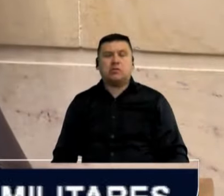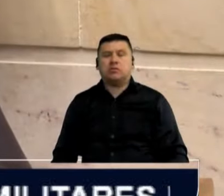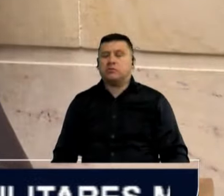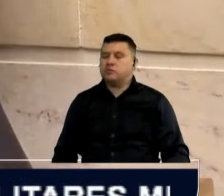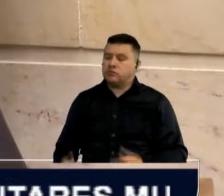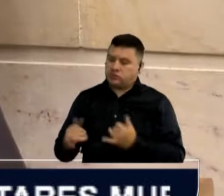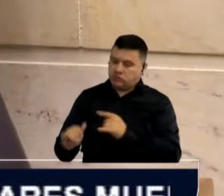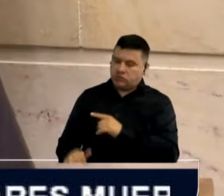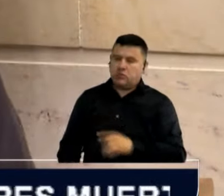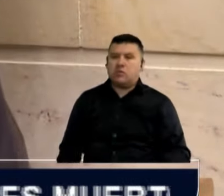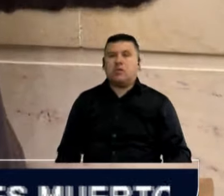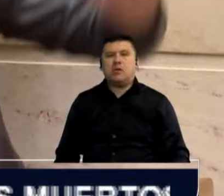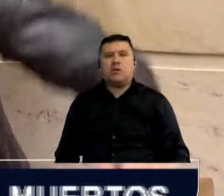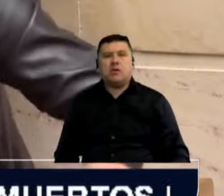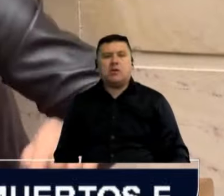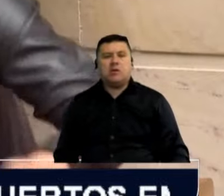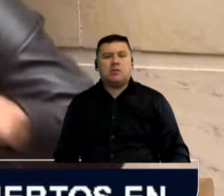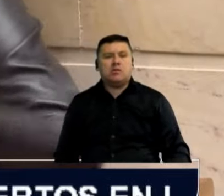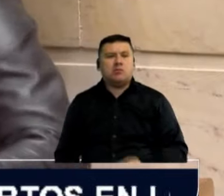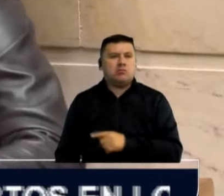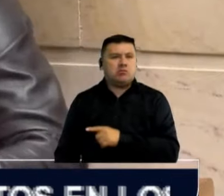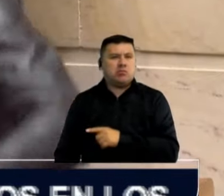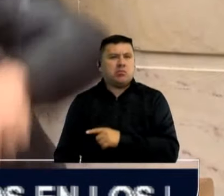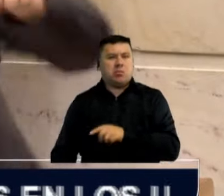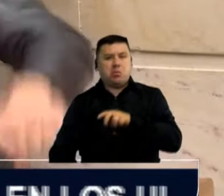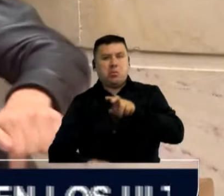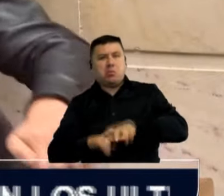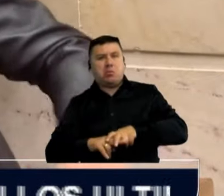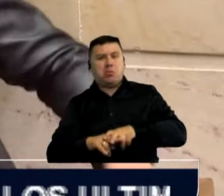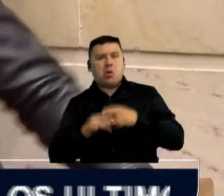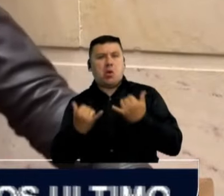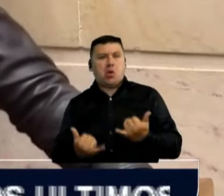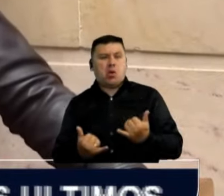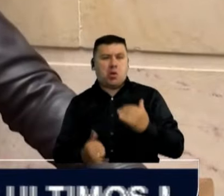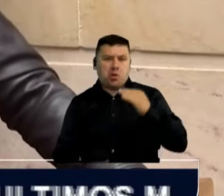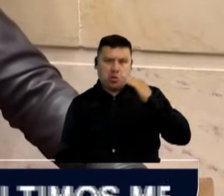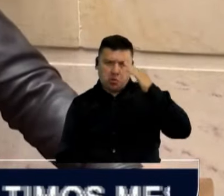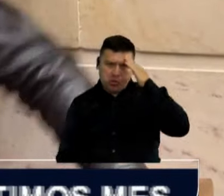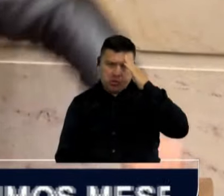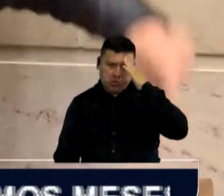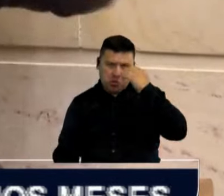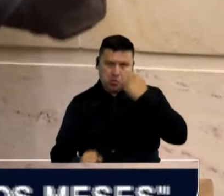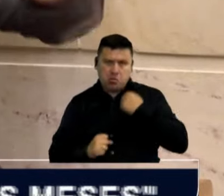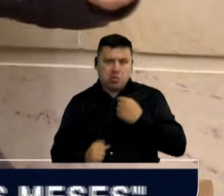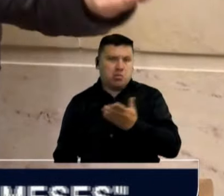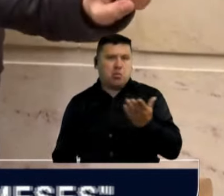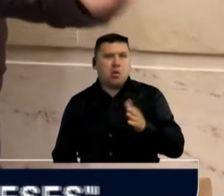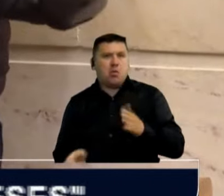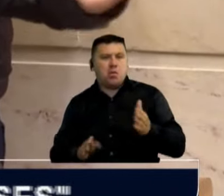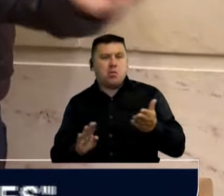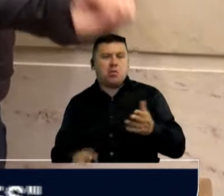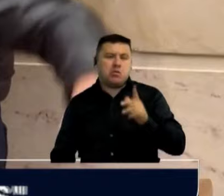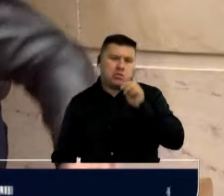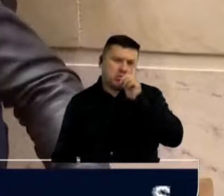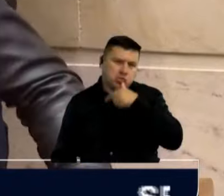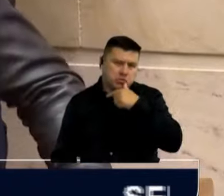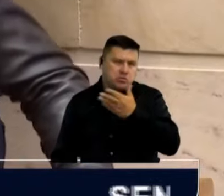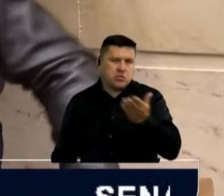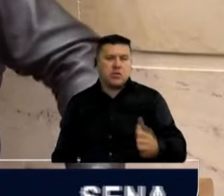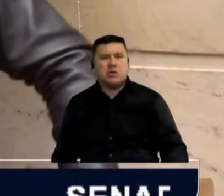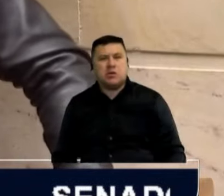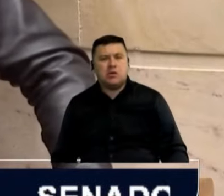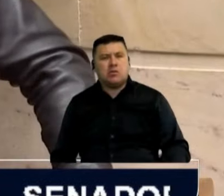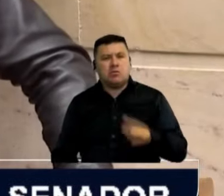Termino, honorable senador. Y por estar allí en ese puesto, hoy nuestros policías y militares están muriendo tristemente